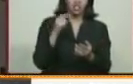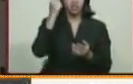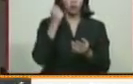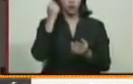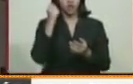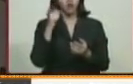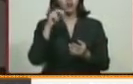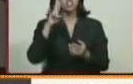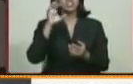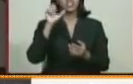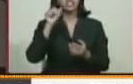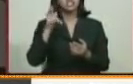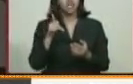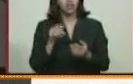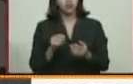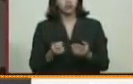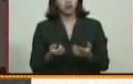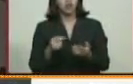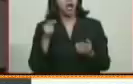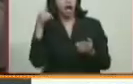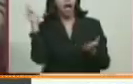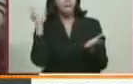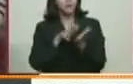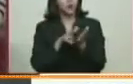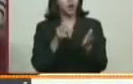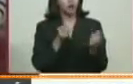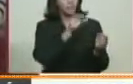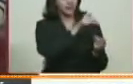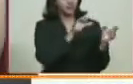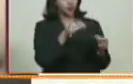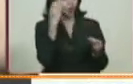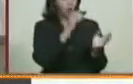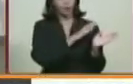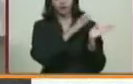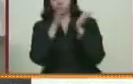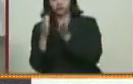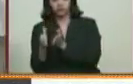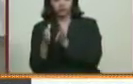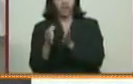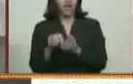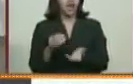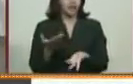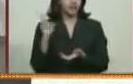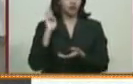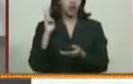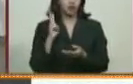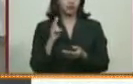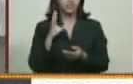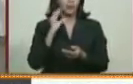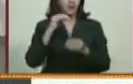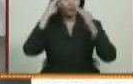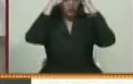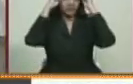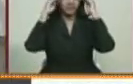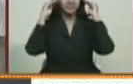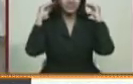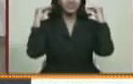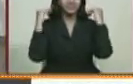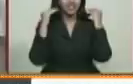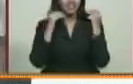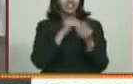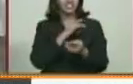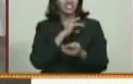traslado de unos sujetos de la frontera hacia Venezuela. Estamos hablando de Jaime Bailey en un programa, en una televisora estadounidense llamada Mega TV.